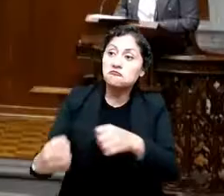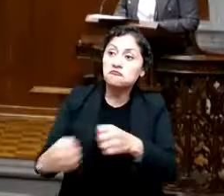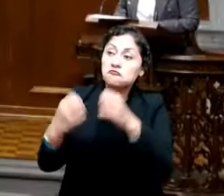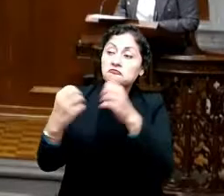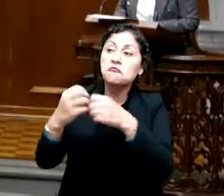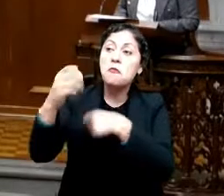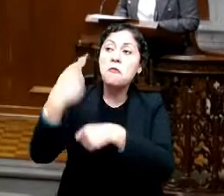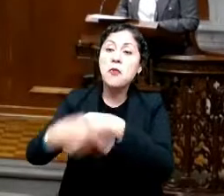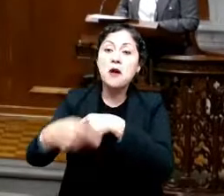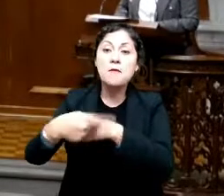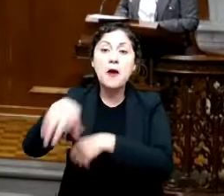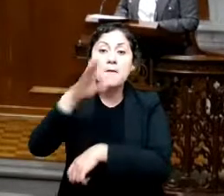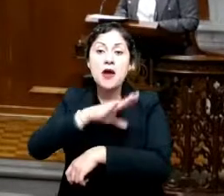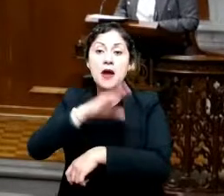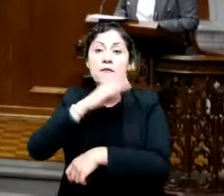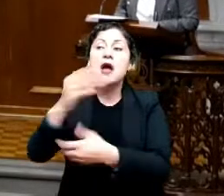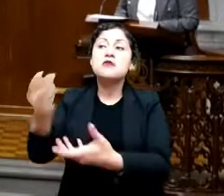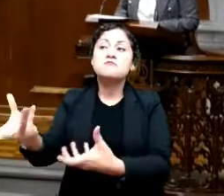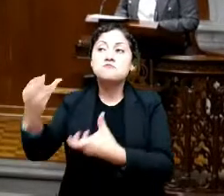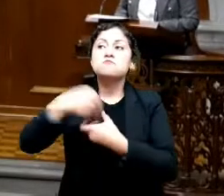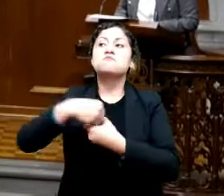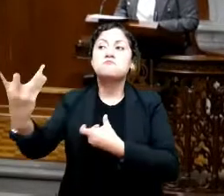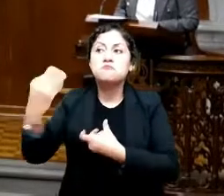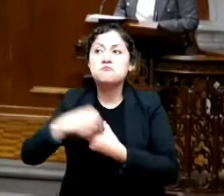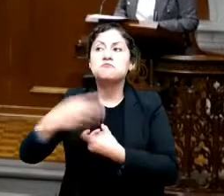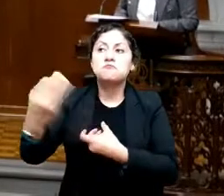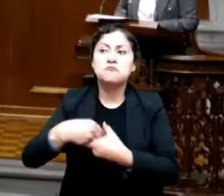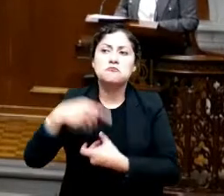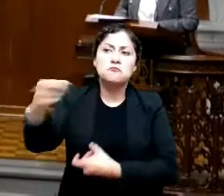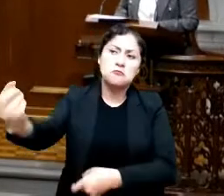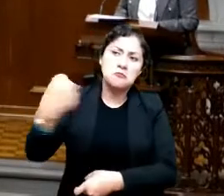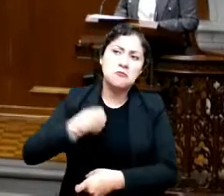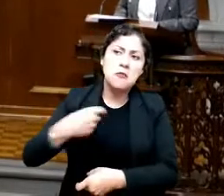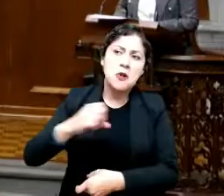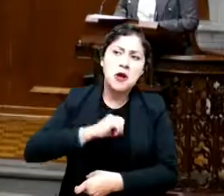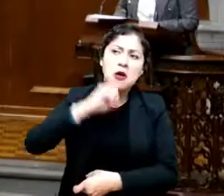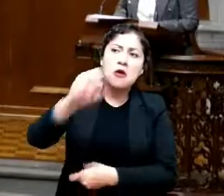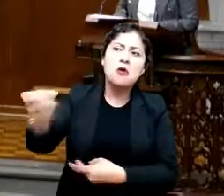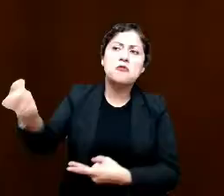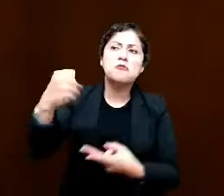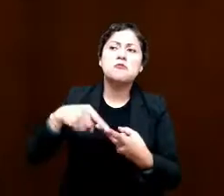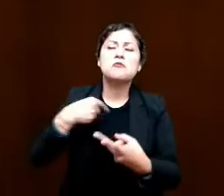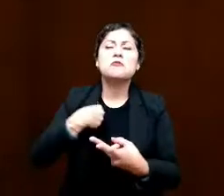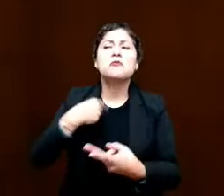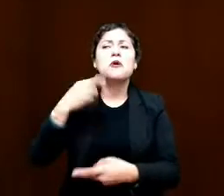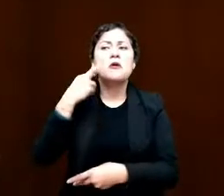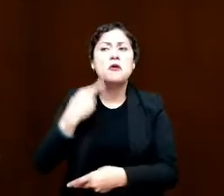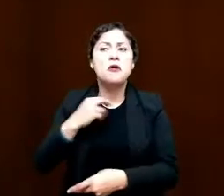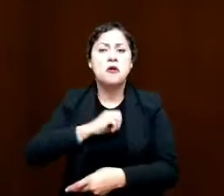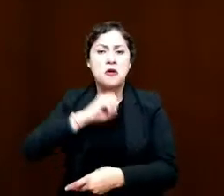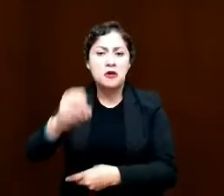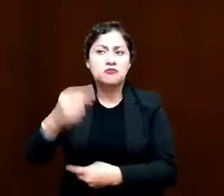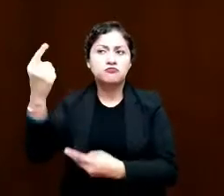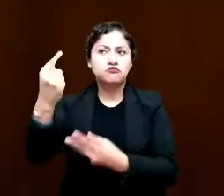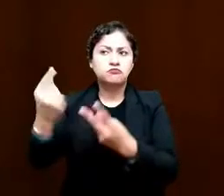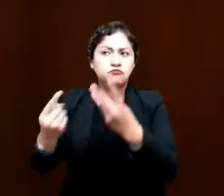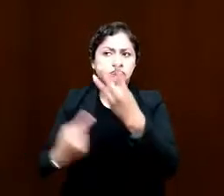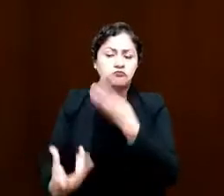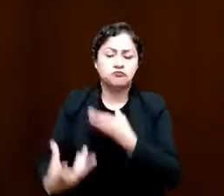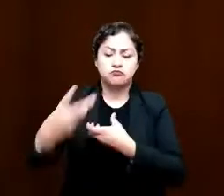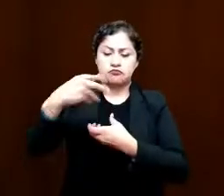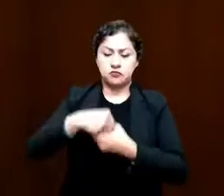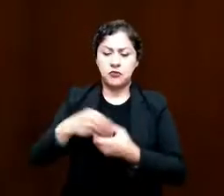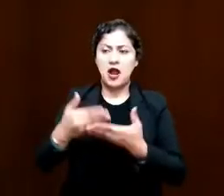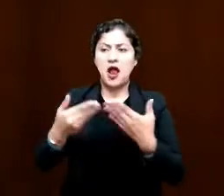de todo el abandono de todo el clasismo de todo el racismo y hoy somos una organización dinámica